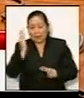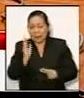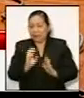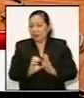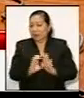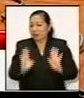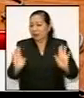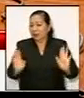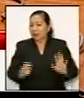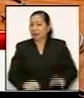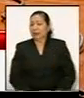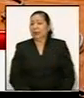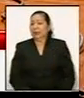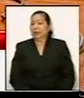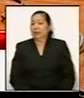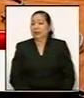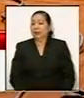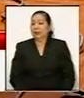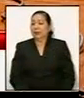currículum